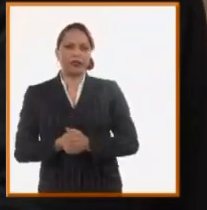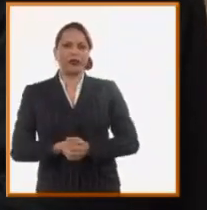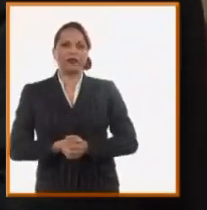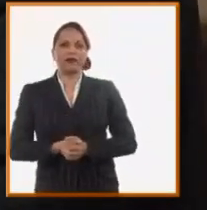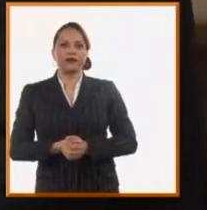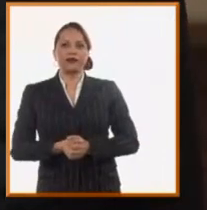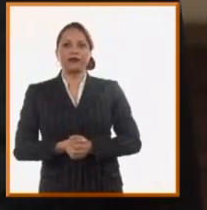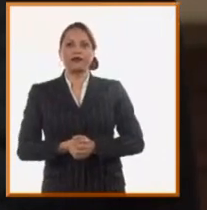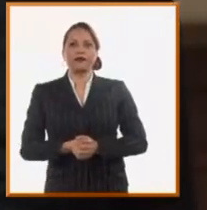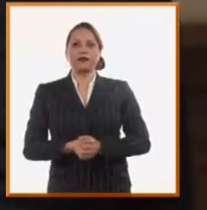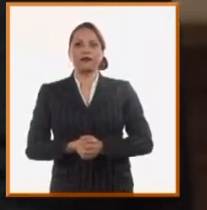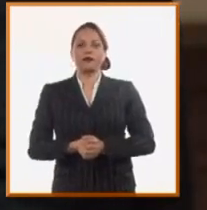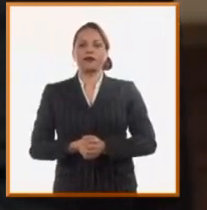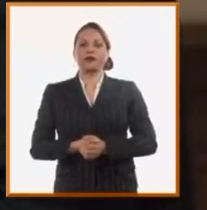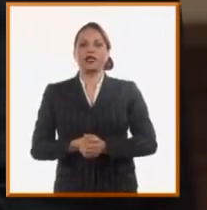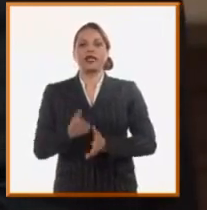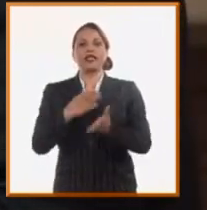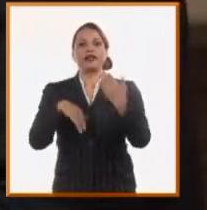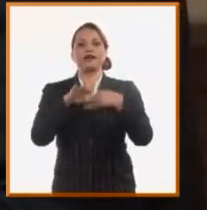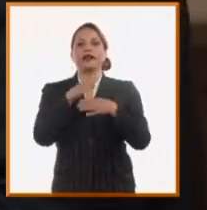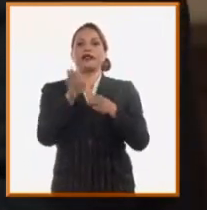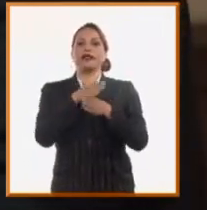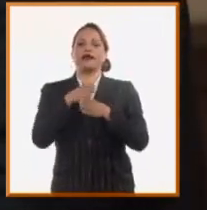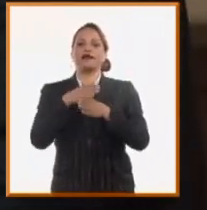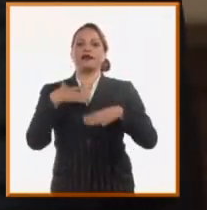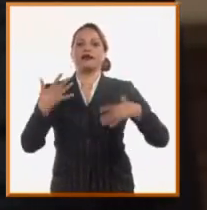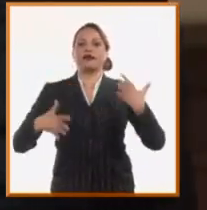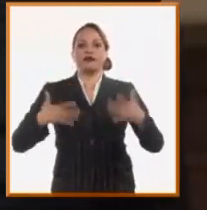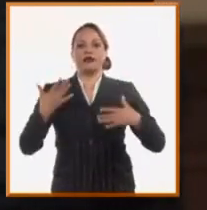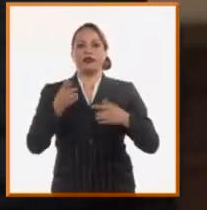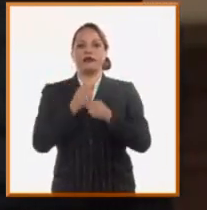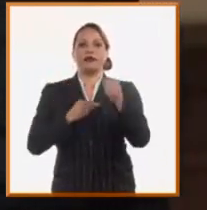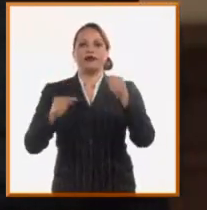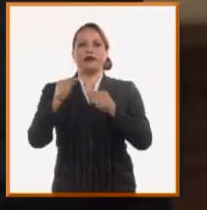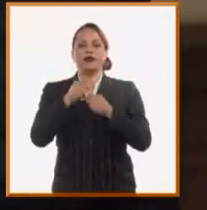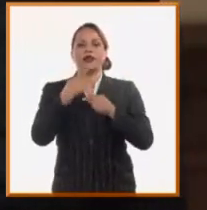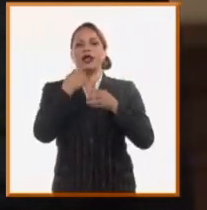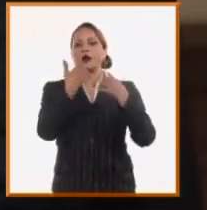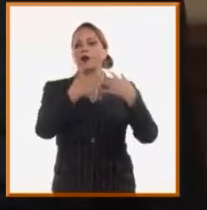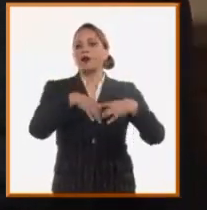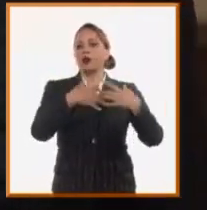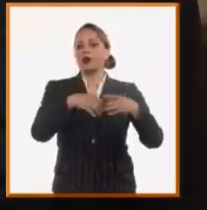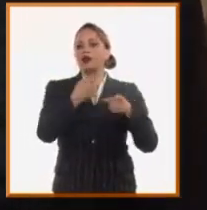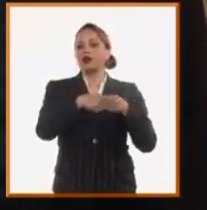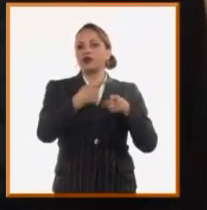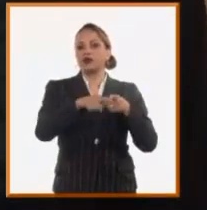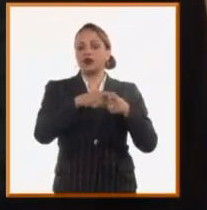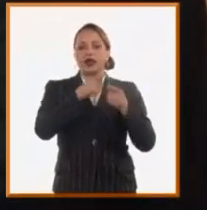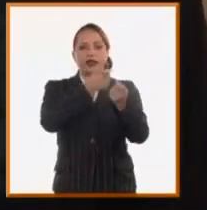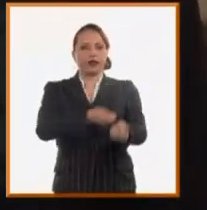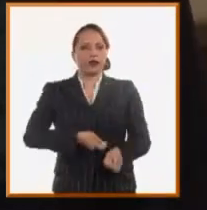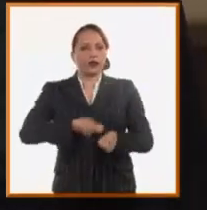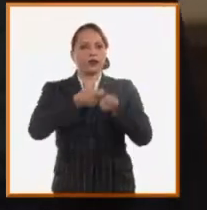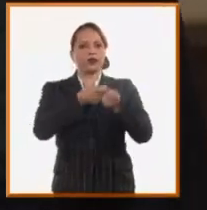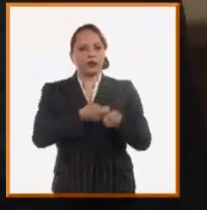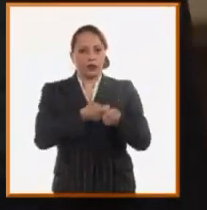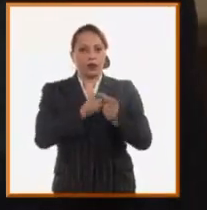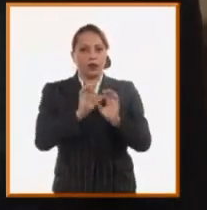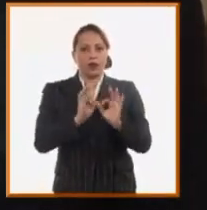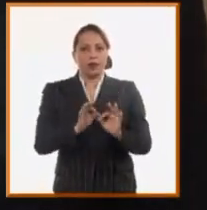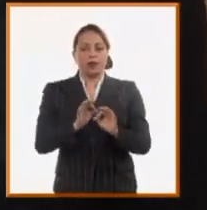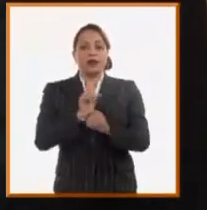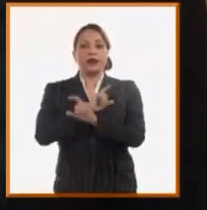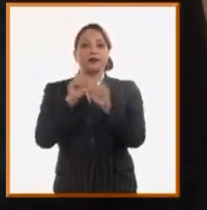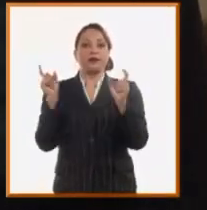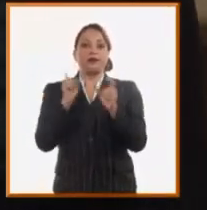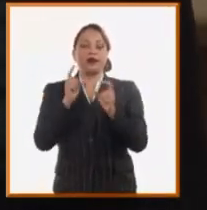con la contracción que tenemos de niveles de actividad, sobre todo en la actividad primaria, la actividad productiva, la agricultura, la manufactura, incluso con impacto